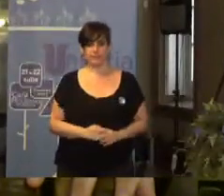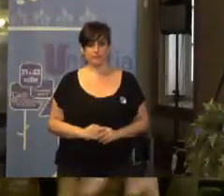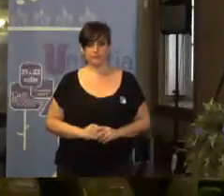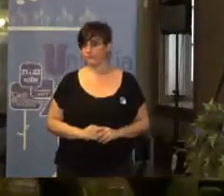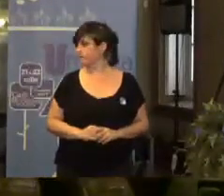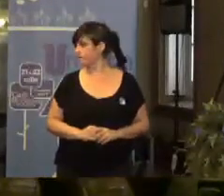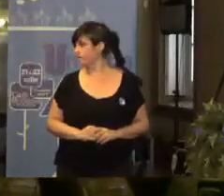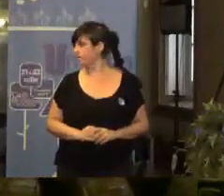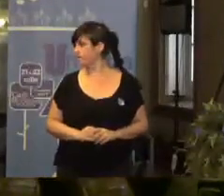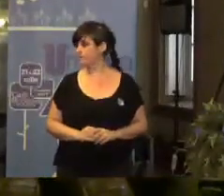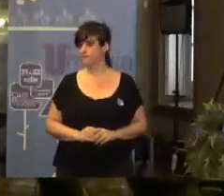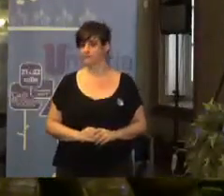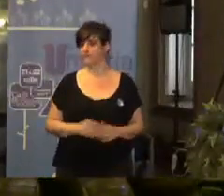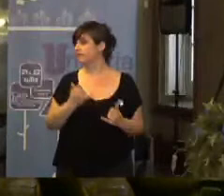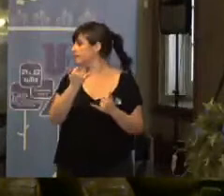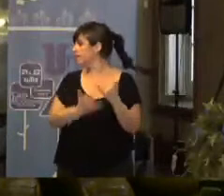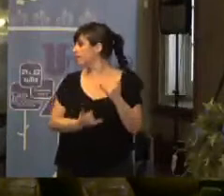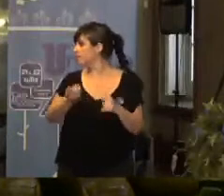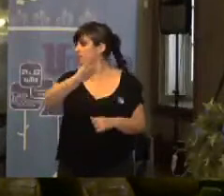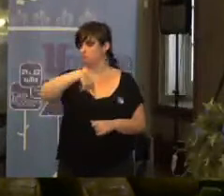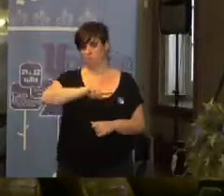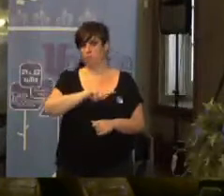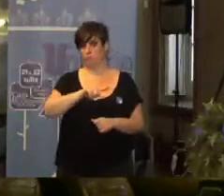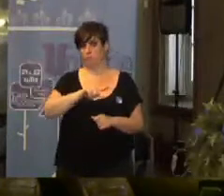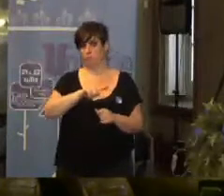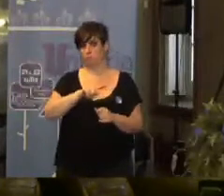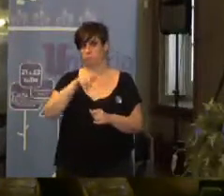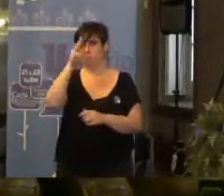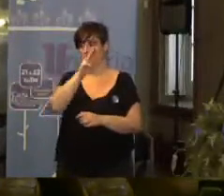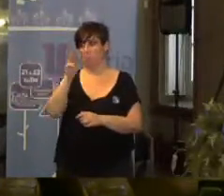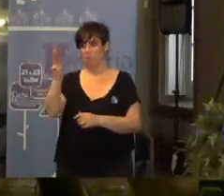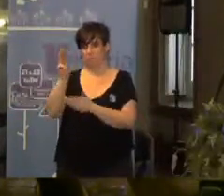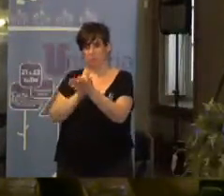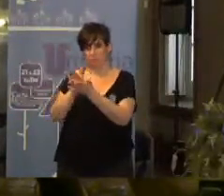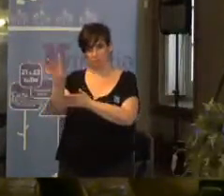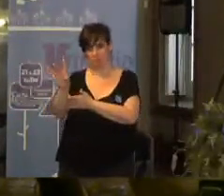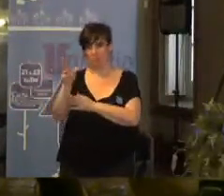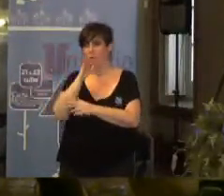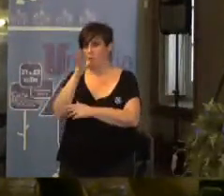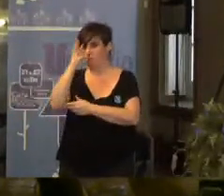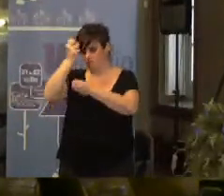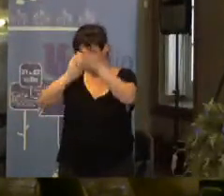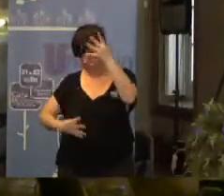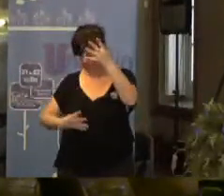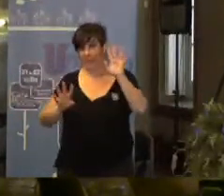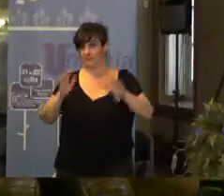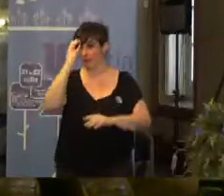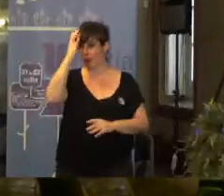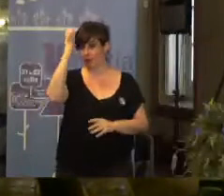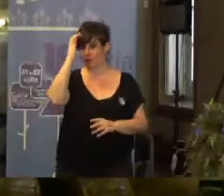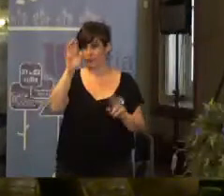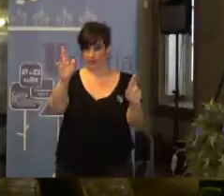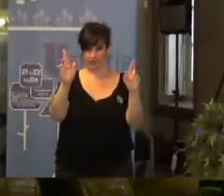temos moitas razóns para votar o PP, pero claro, a ilusión e a